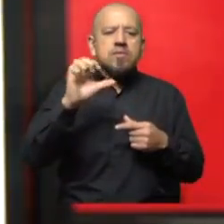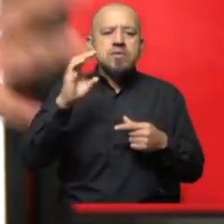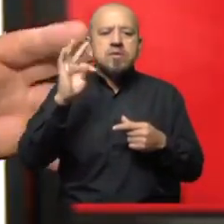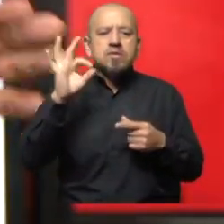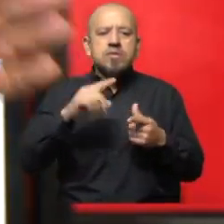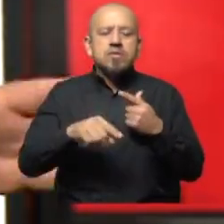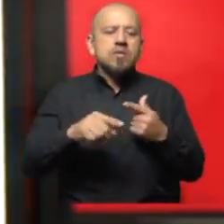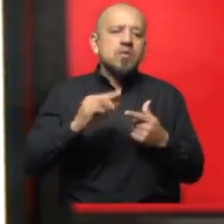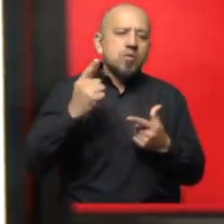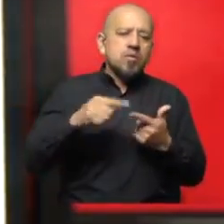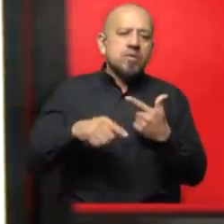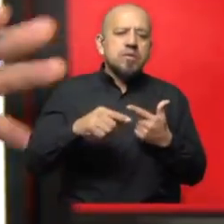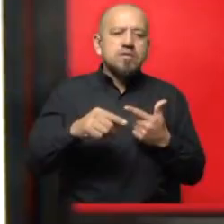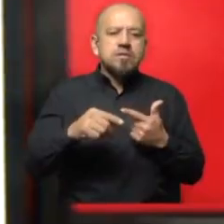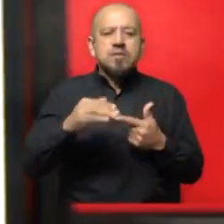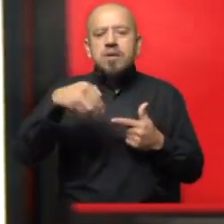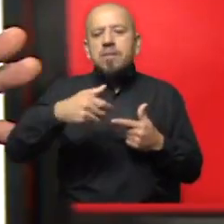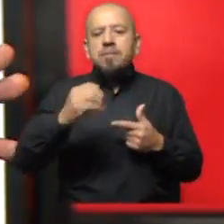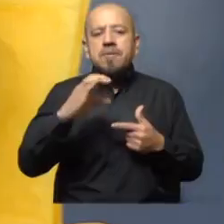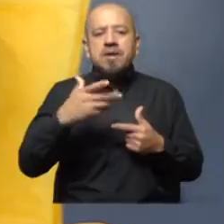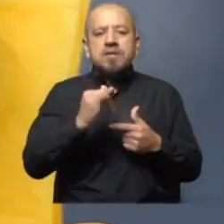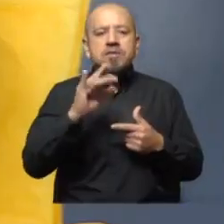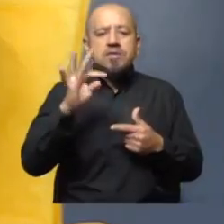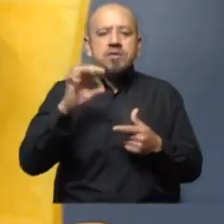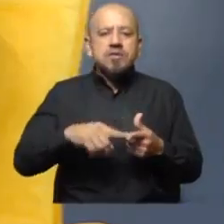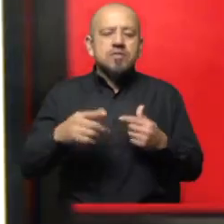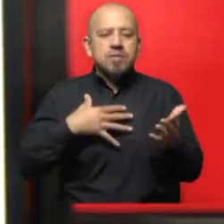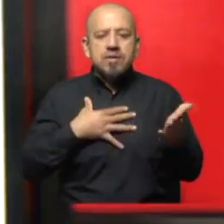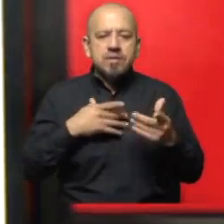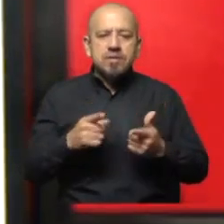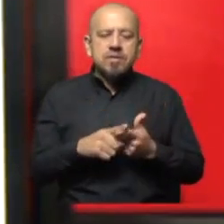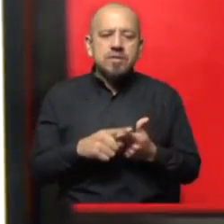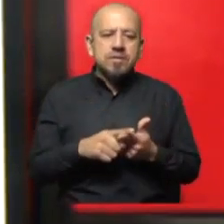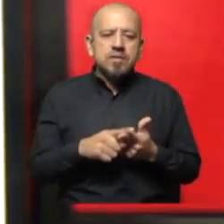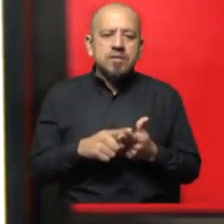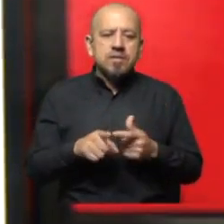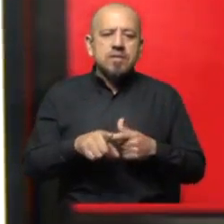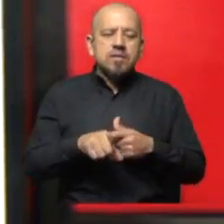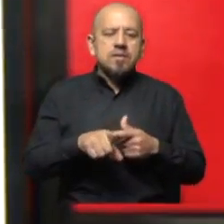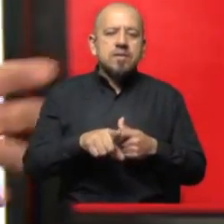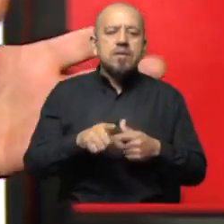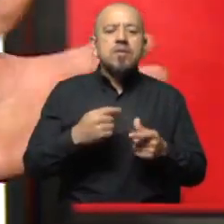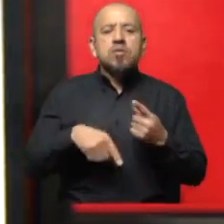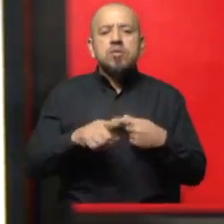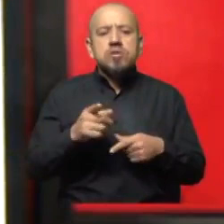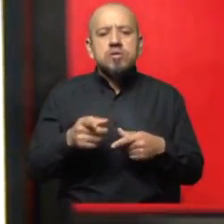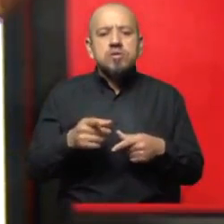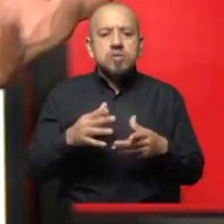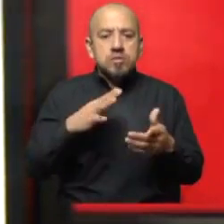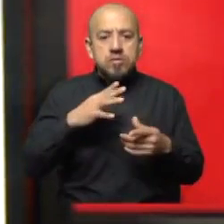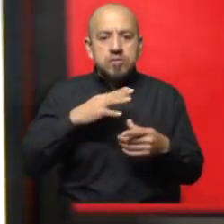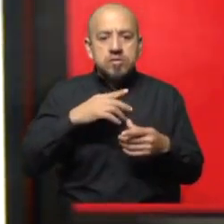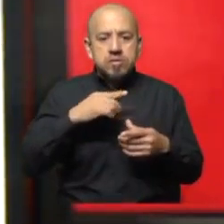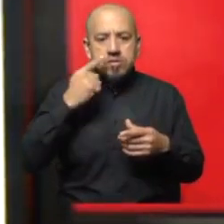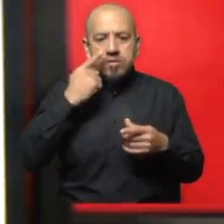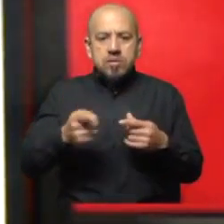venía más como en ese viaje ha visto me gustaba era muy bailarín de chico y cuando veo que existe ese estilo